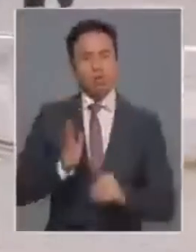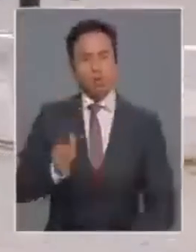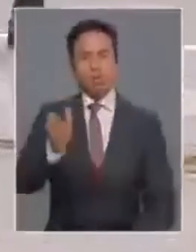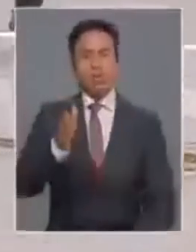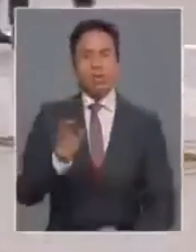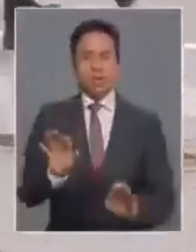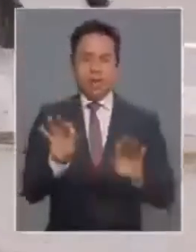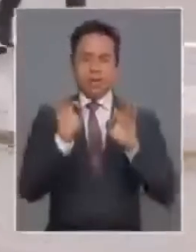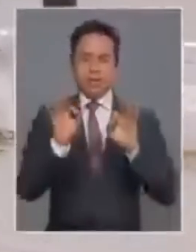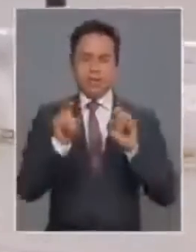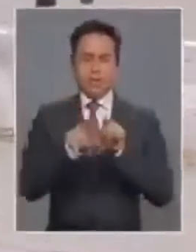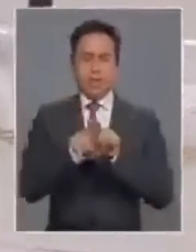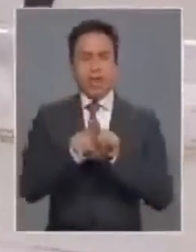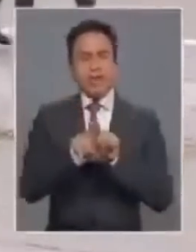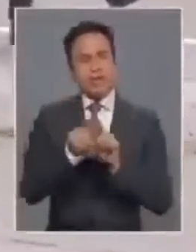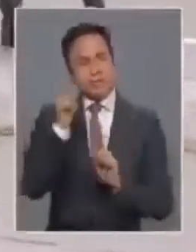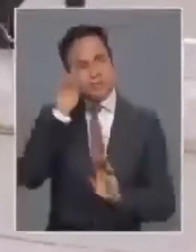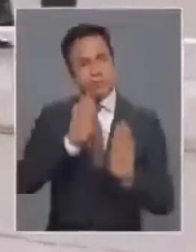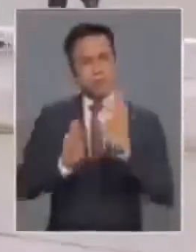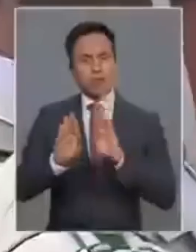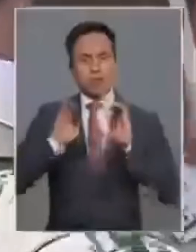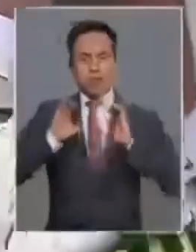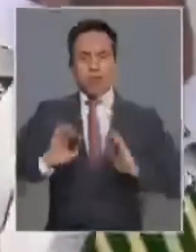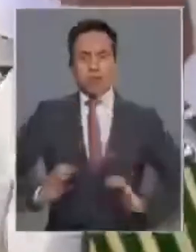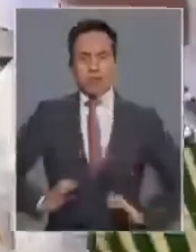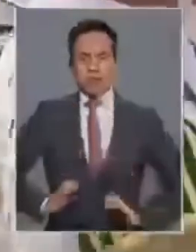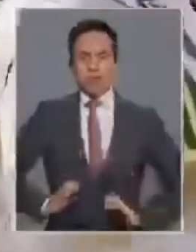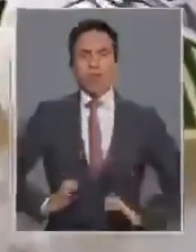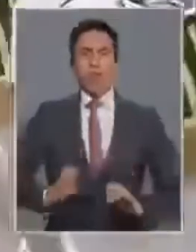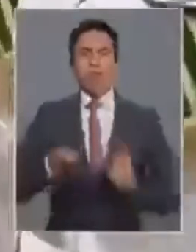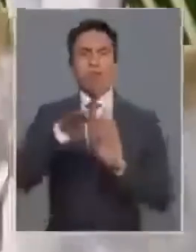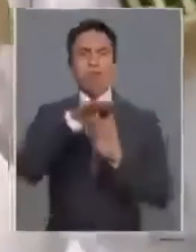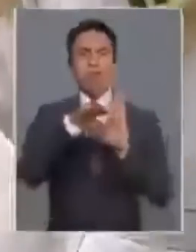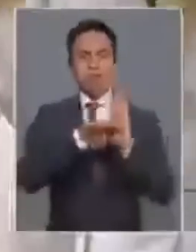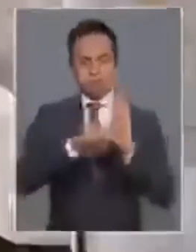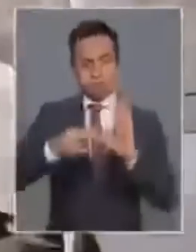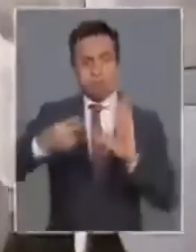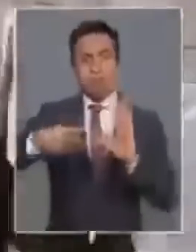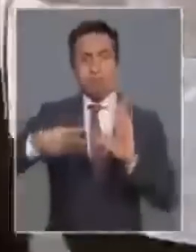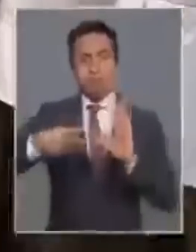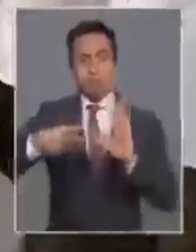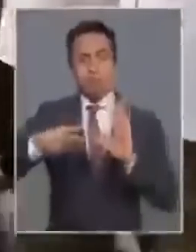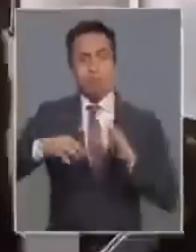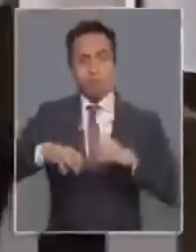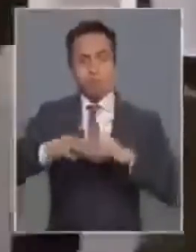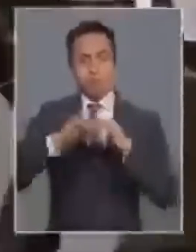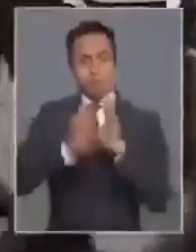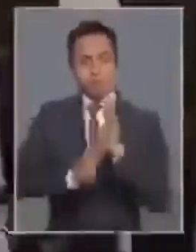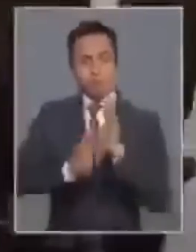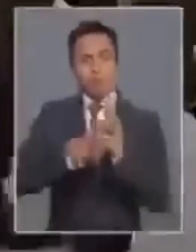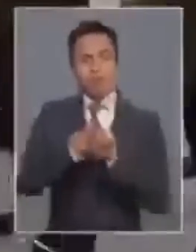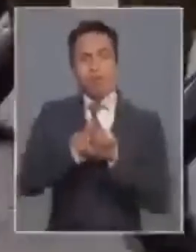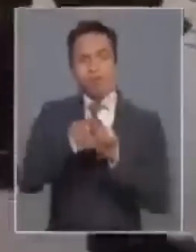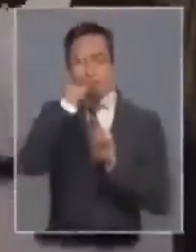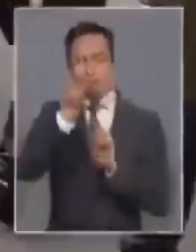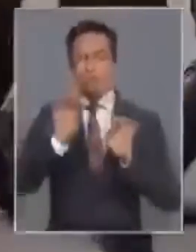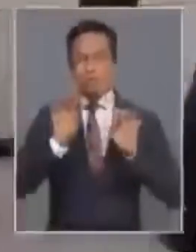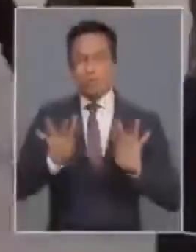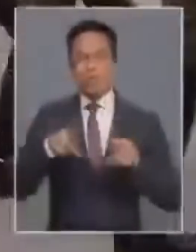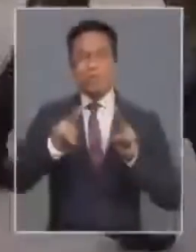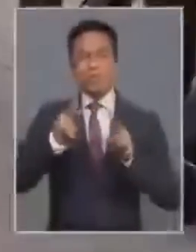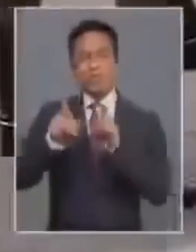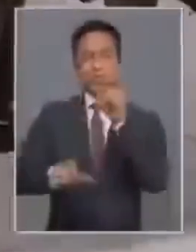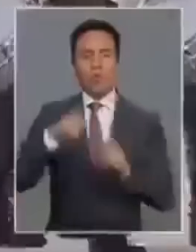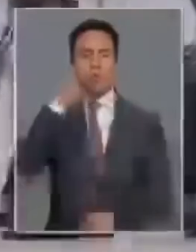especial énfasis en el discernimiento ético, principios y valores que sustentan el respeto irrestricto a los